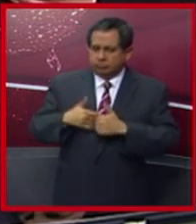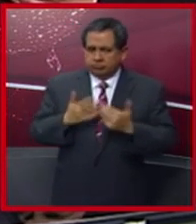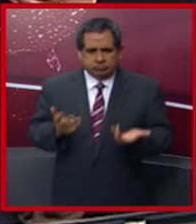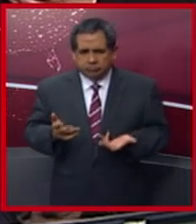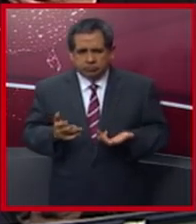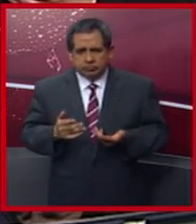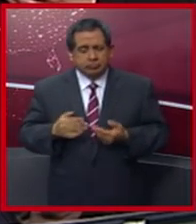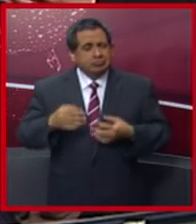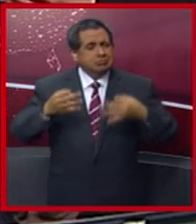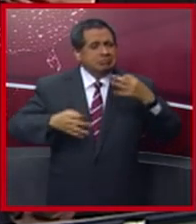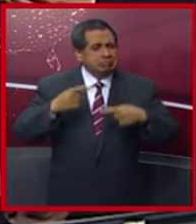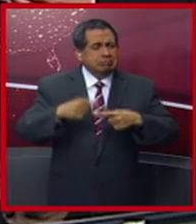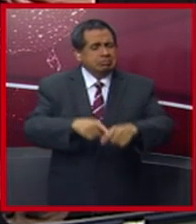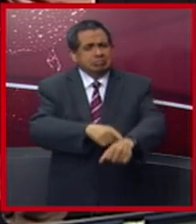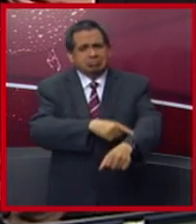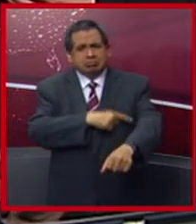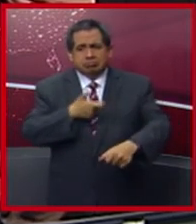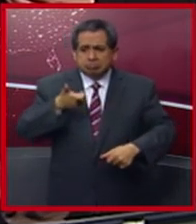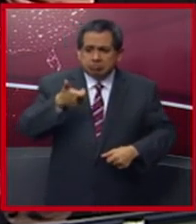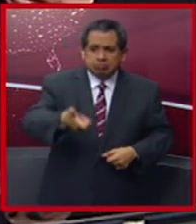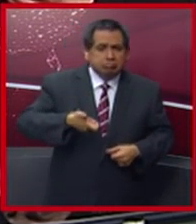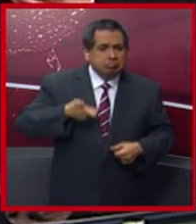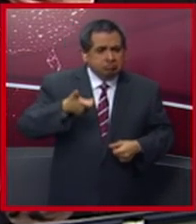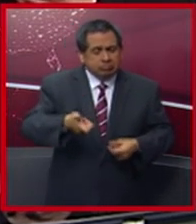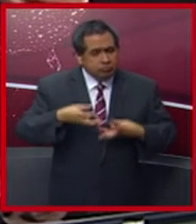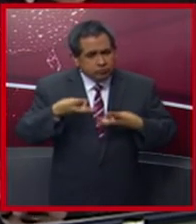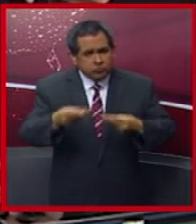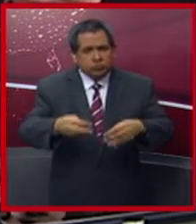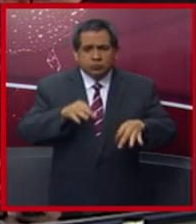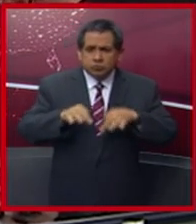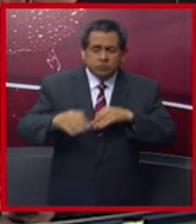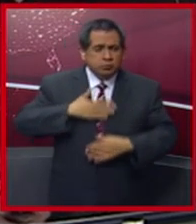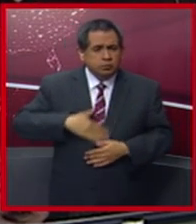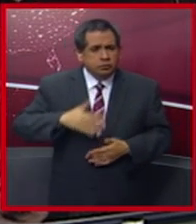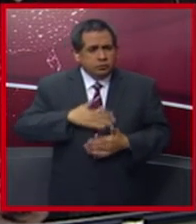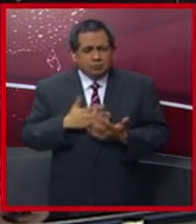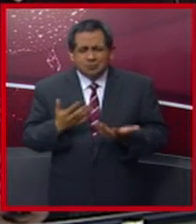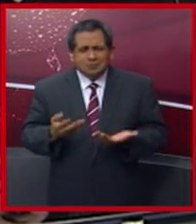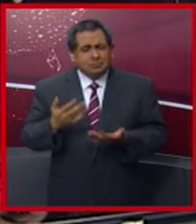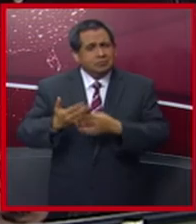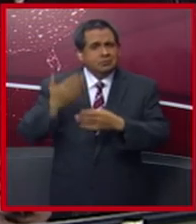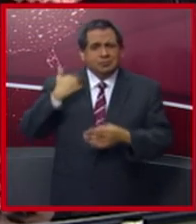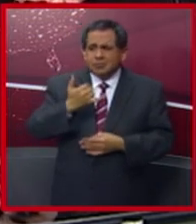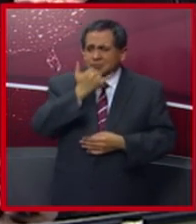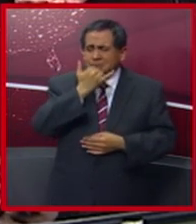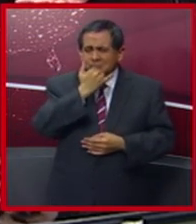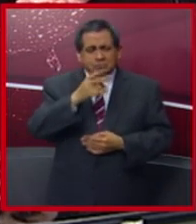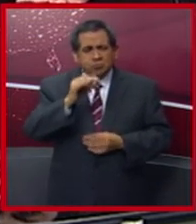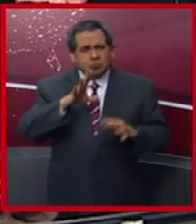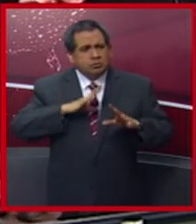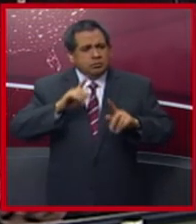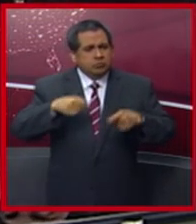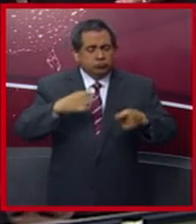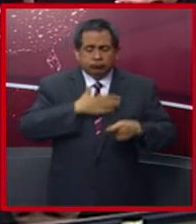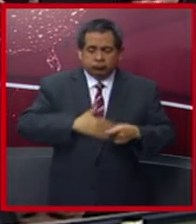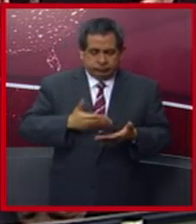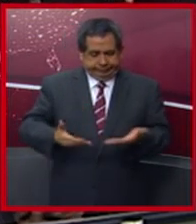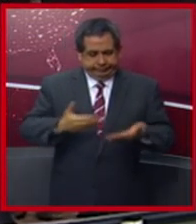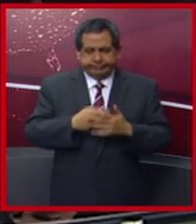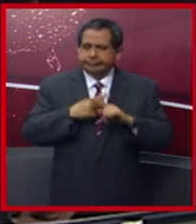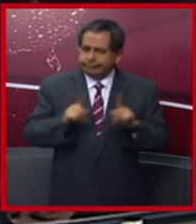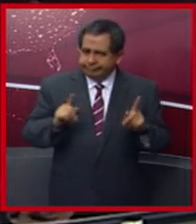a procesos de desgaste económicos, laborales, situaciones que no permitían dar una justa solución. Es lo que